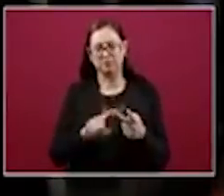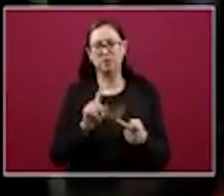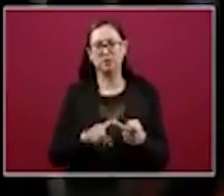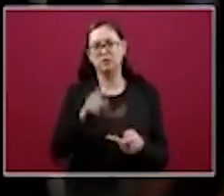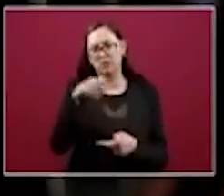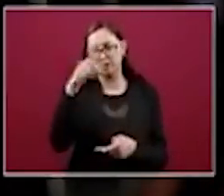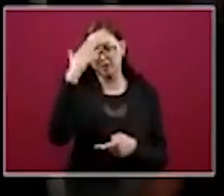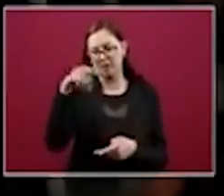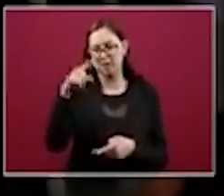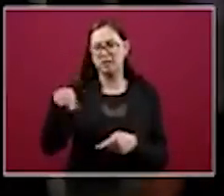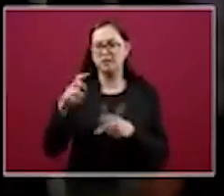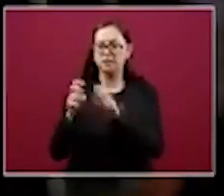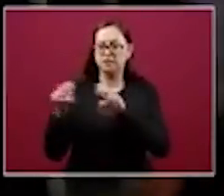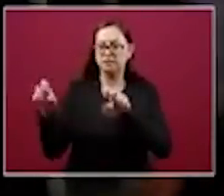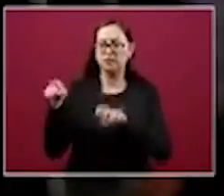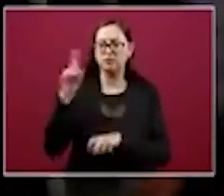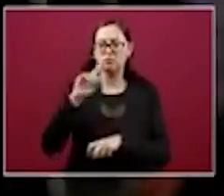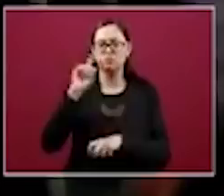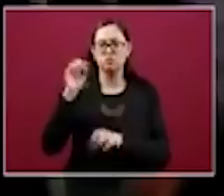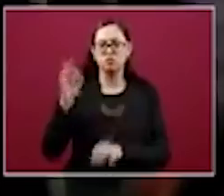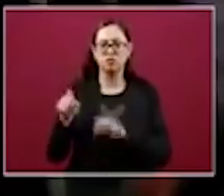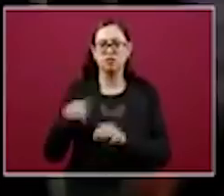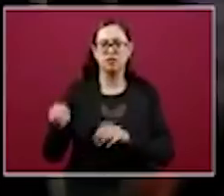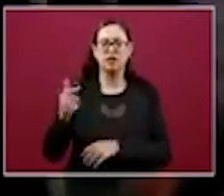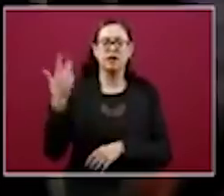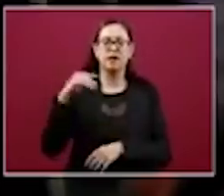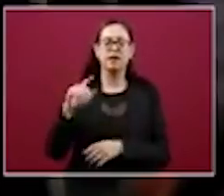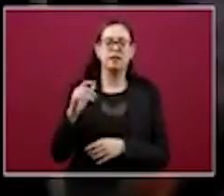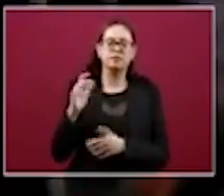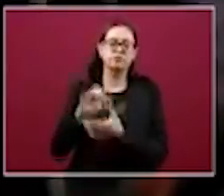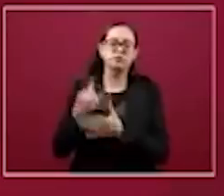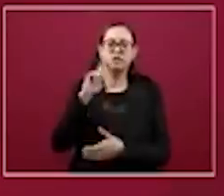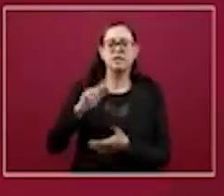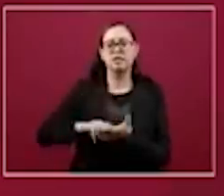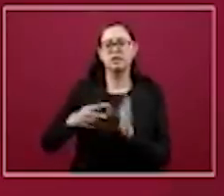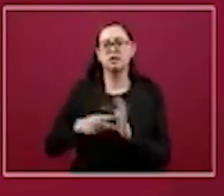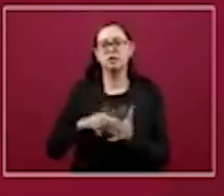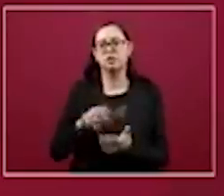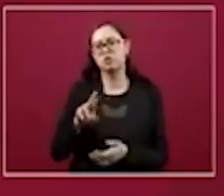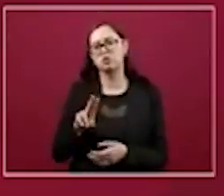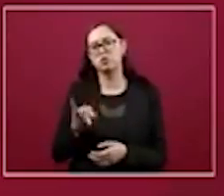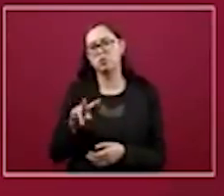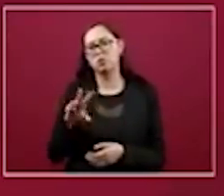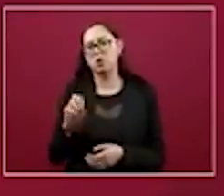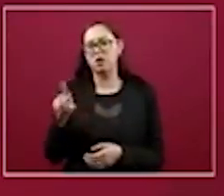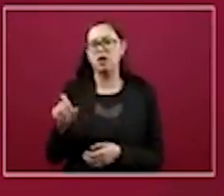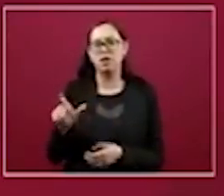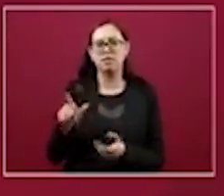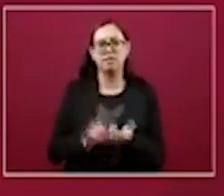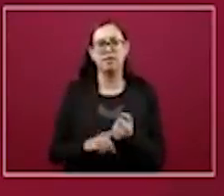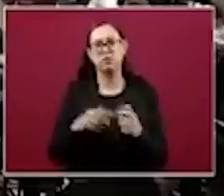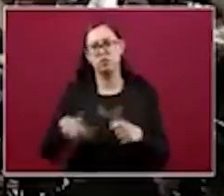muchos cuestionamientos por ser el hecho de que es esposa del ingeniero Riobó. Yo quiero preguntarle si el ingeniero tiene alguna participación